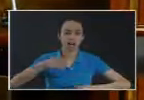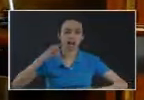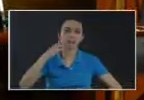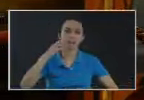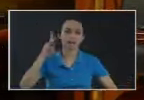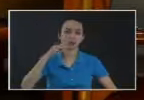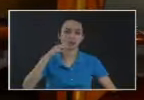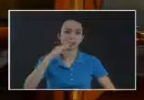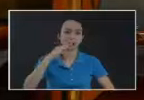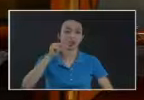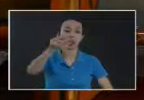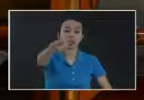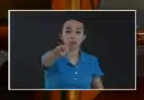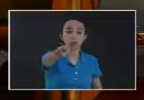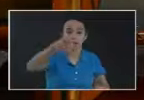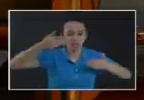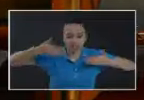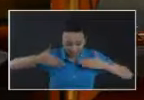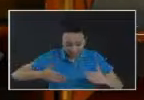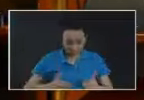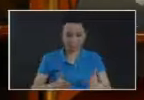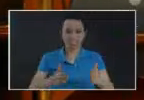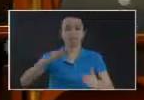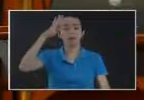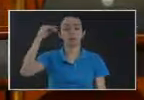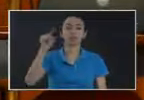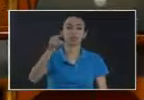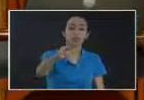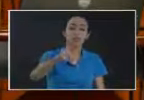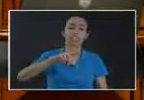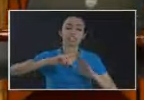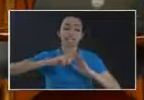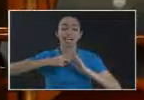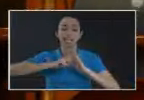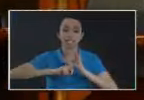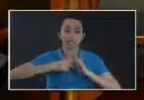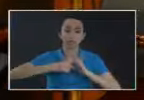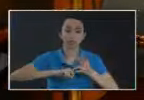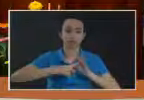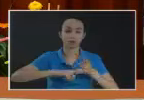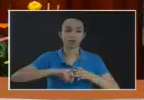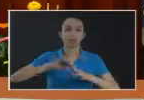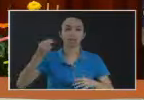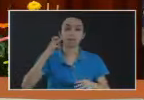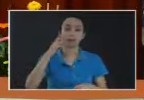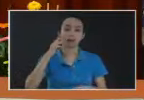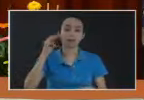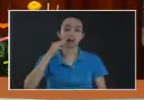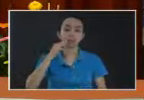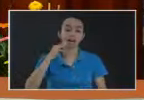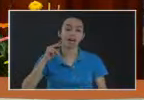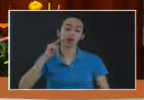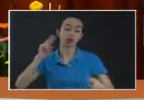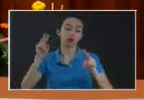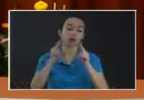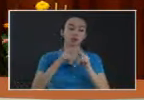naciste porque vas a ser el instrumento que Dios va a usar para que papá y mamá conozcan a